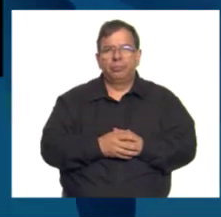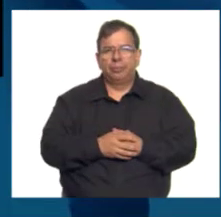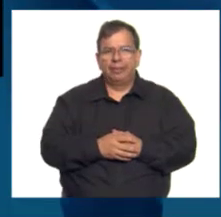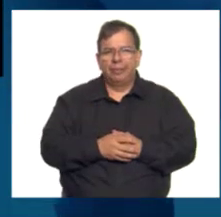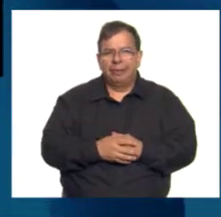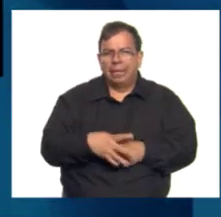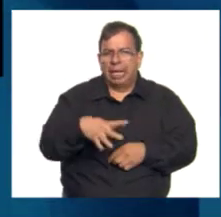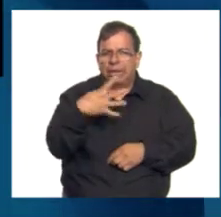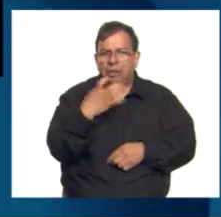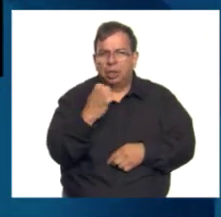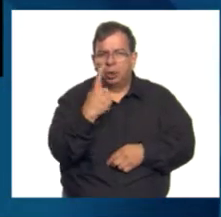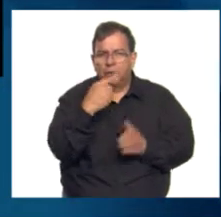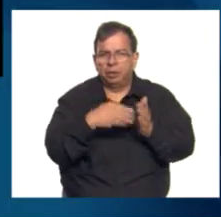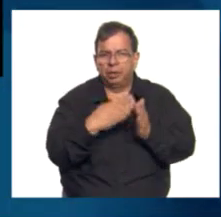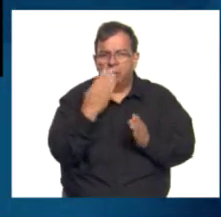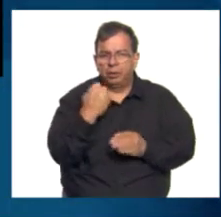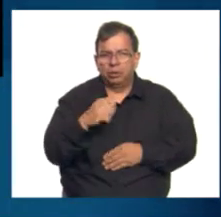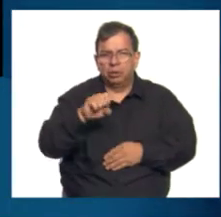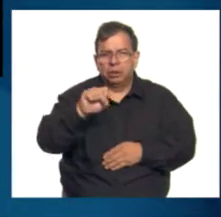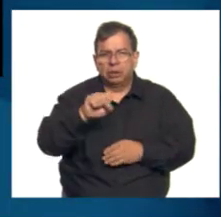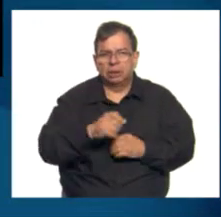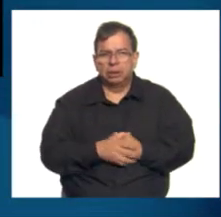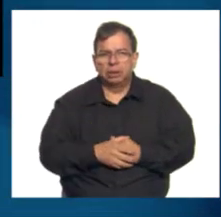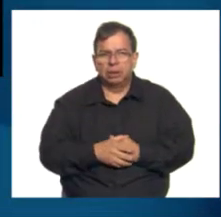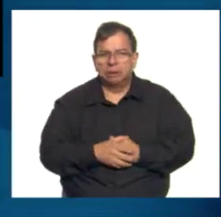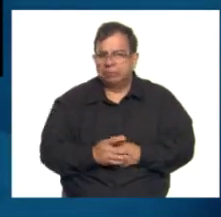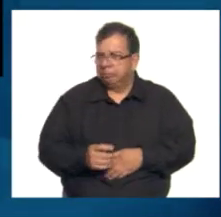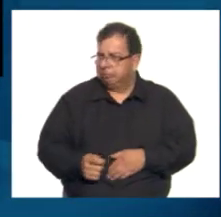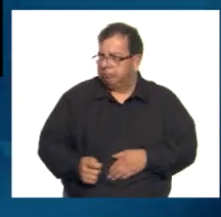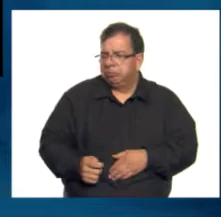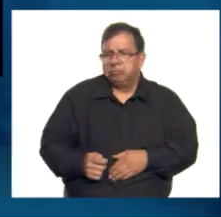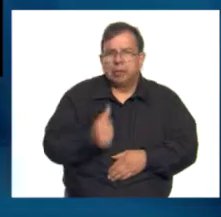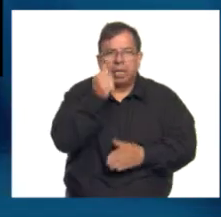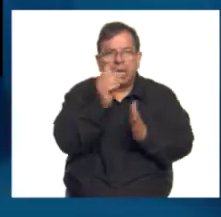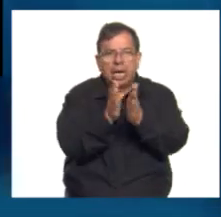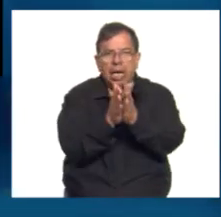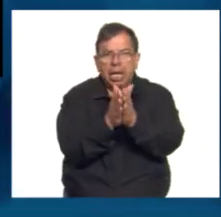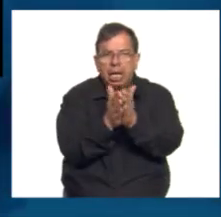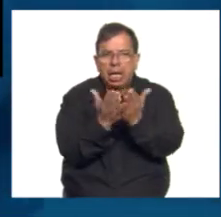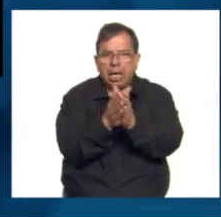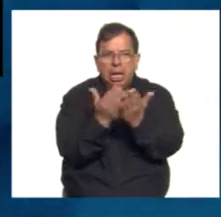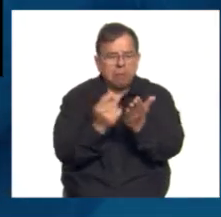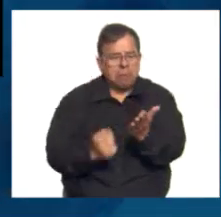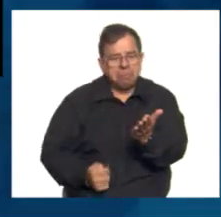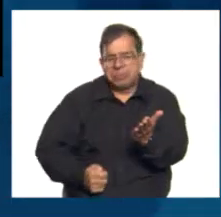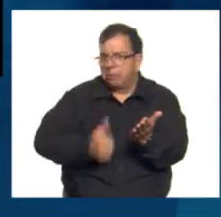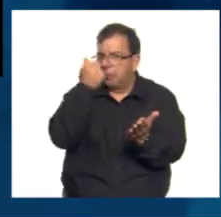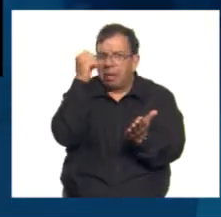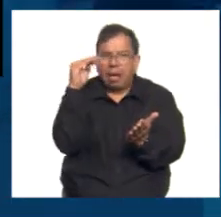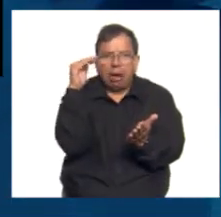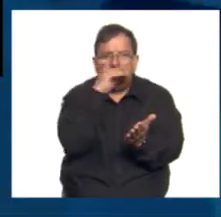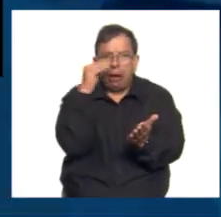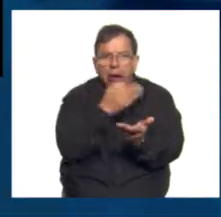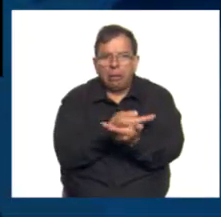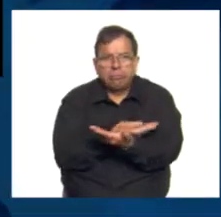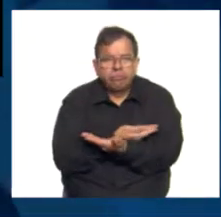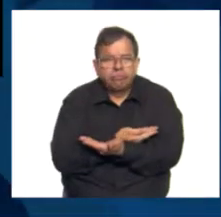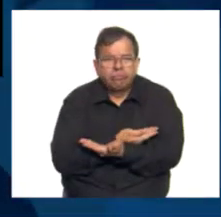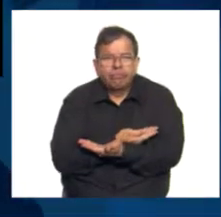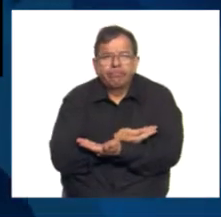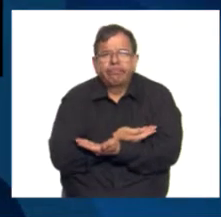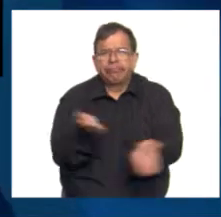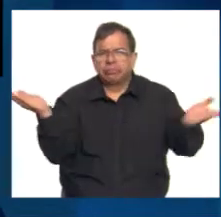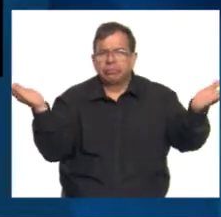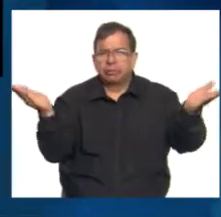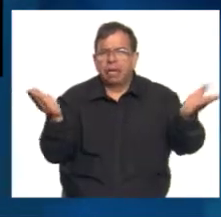14 de enero de 1960. Por primera vez, los libros de texto eran gratuitos, accesibles a todos los